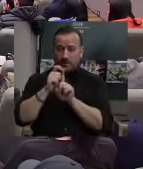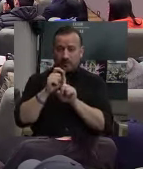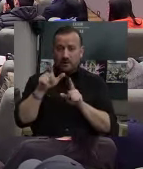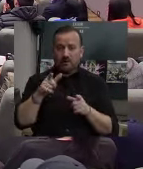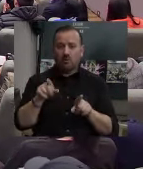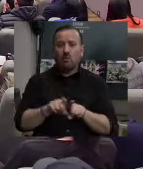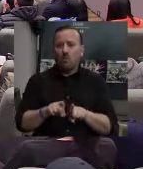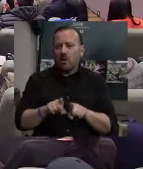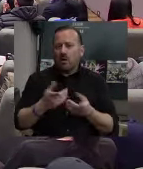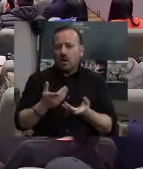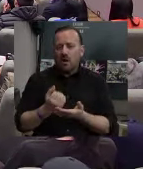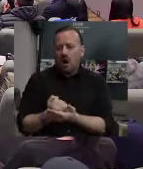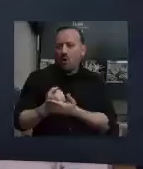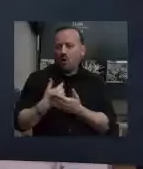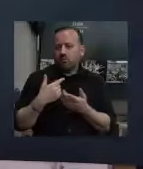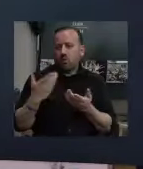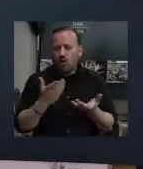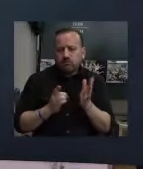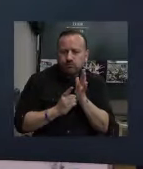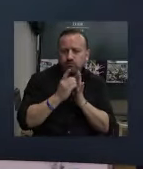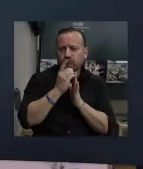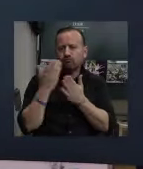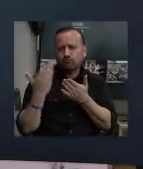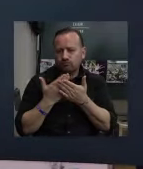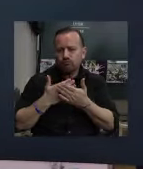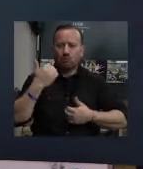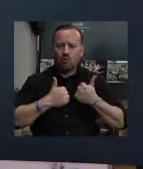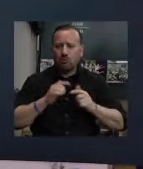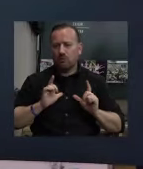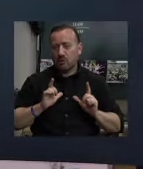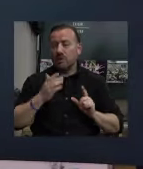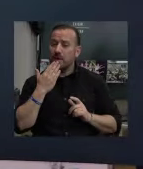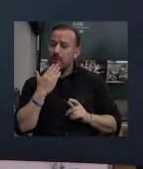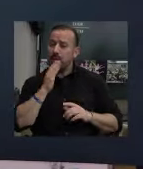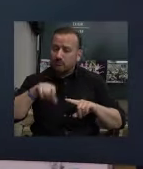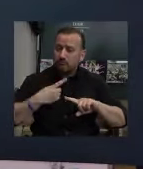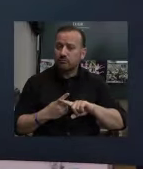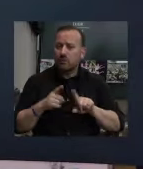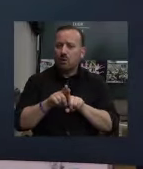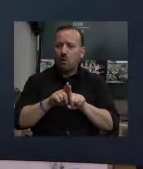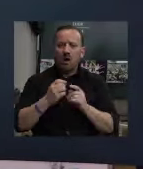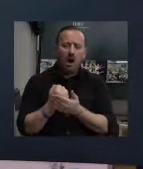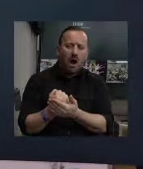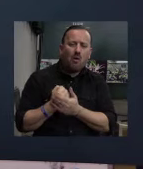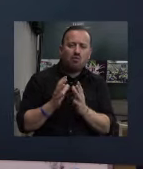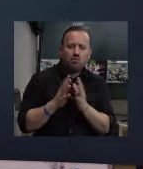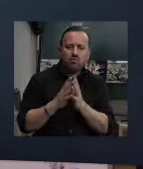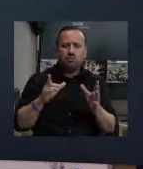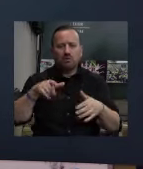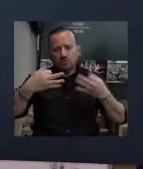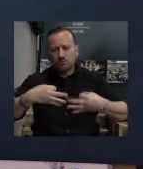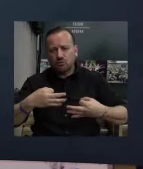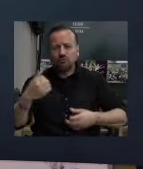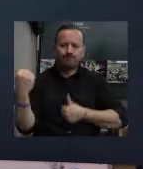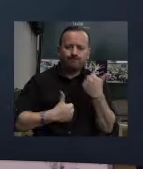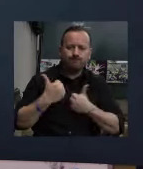marcan la Pauta del desarrollo académico y profesional sino que se han convertido en la clave para asegurar la competitividad de